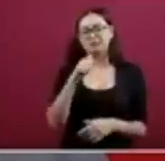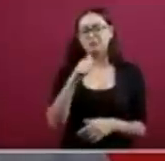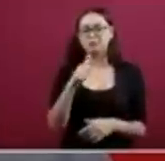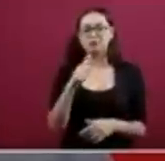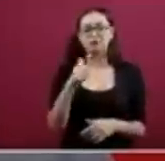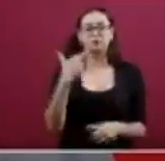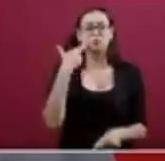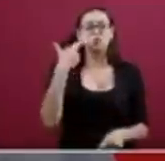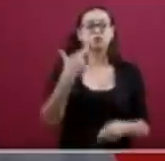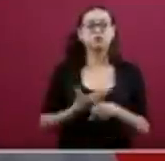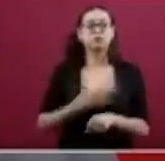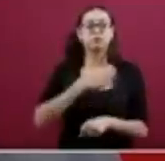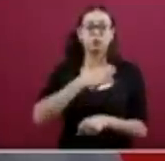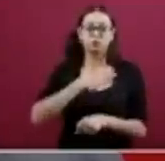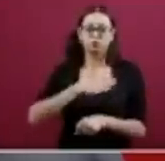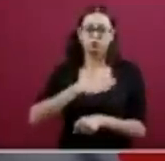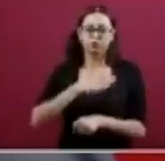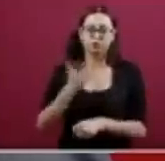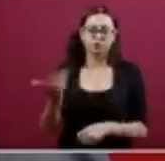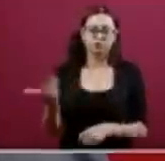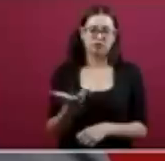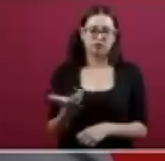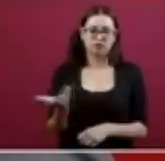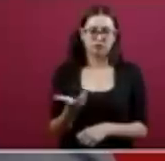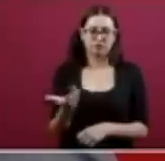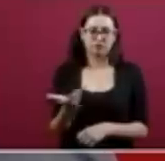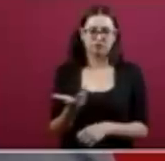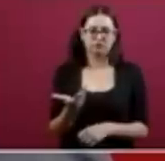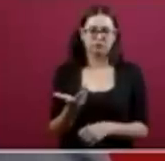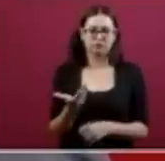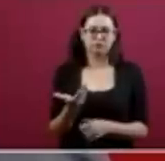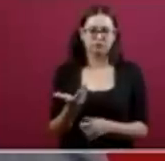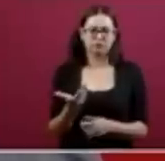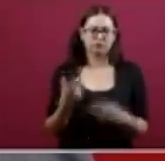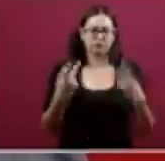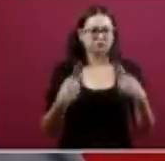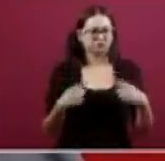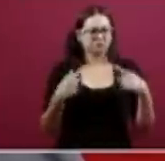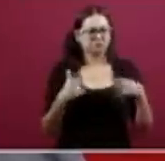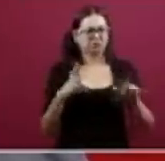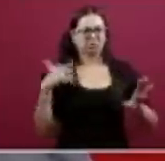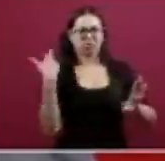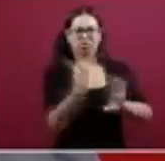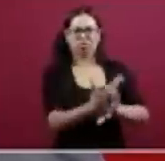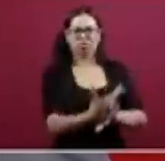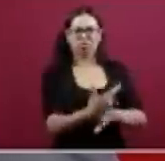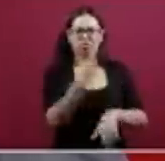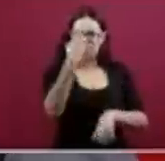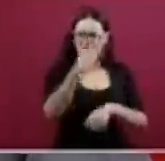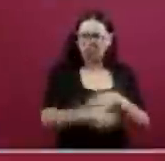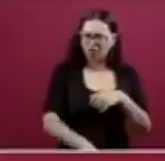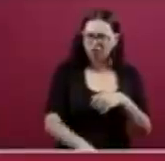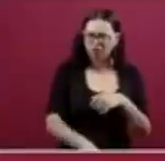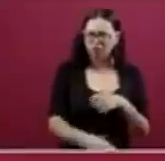justicia, para no afectar a personas